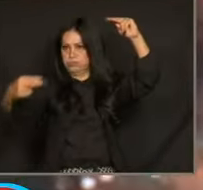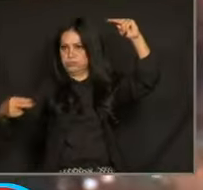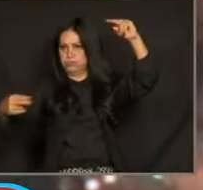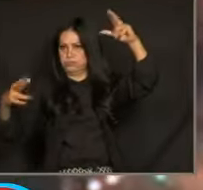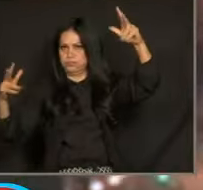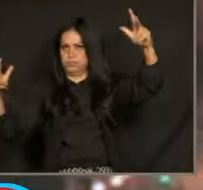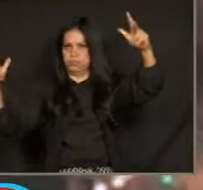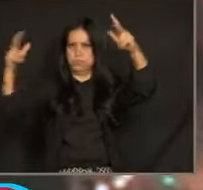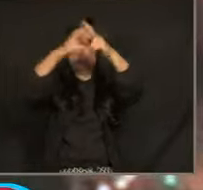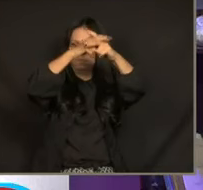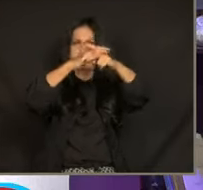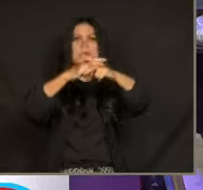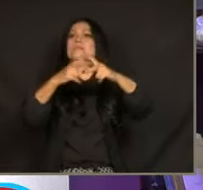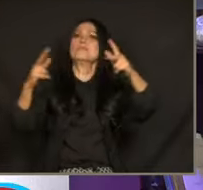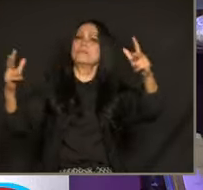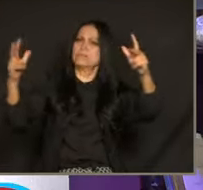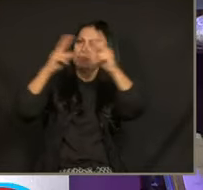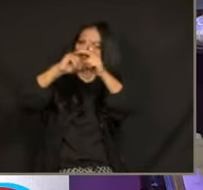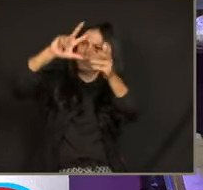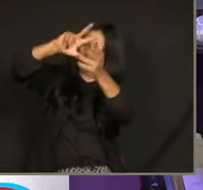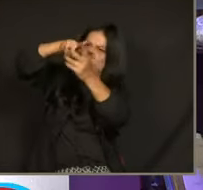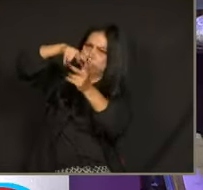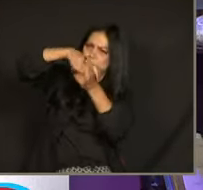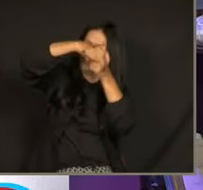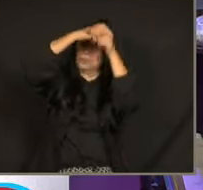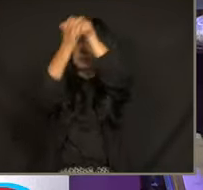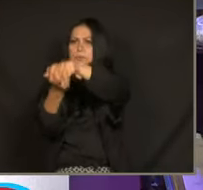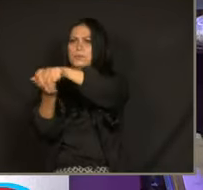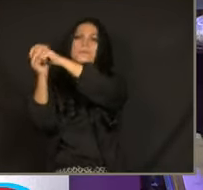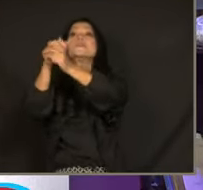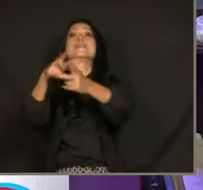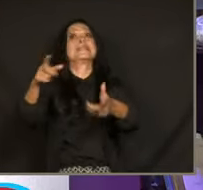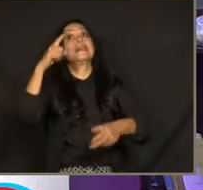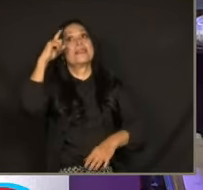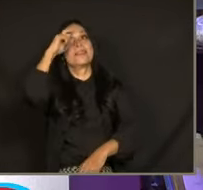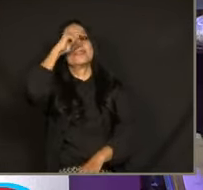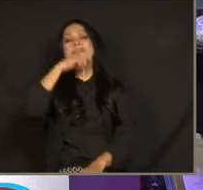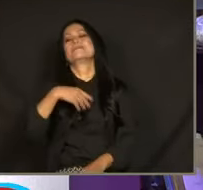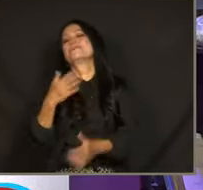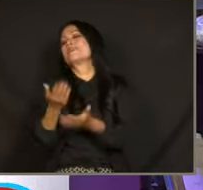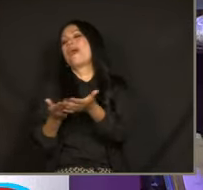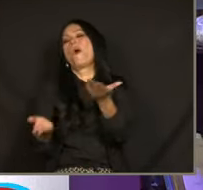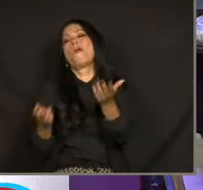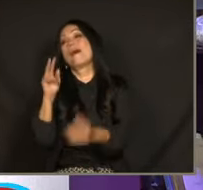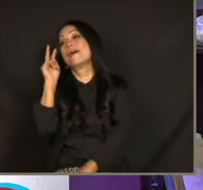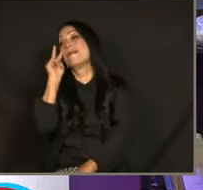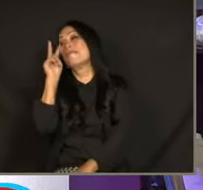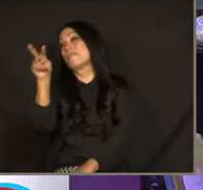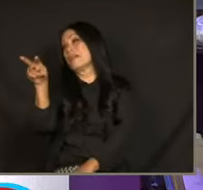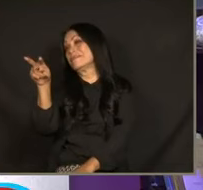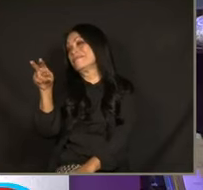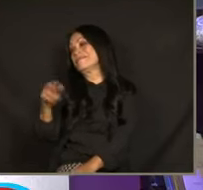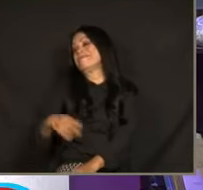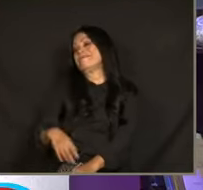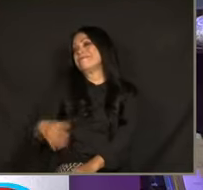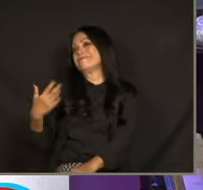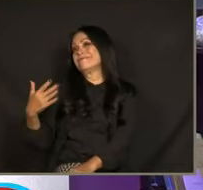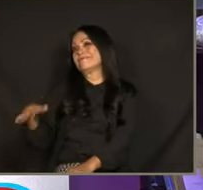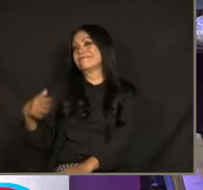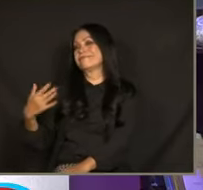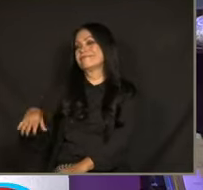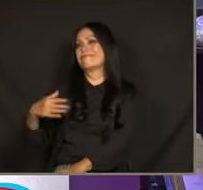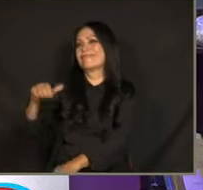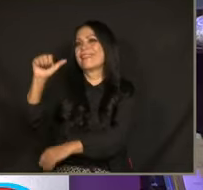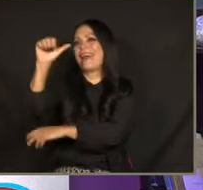estaba fuerte no Adrián yo creo no pues ya estamos Viejo pero Adriano y nada más que él está insistente yo creo que sus